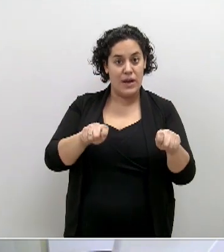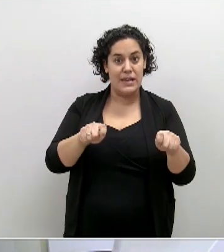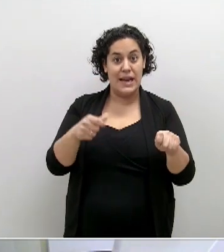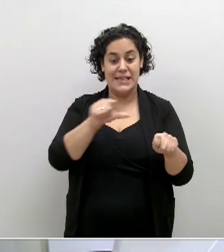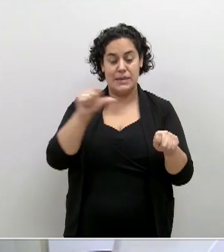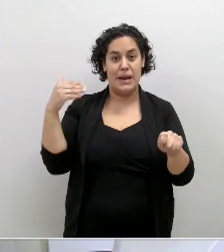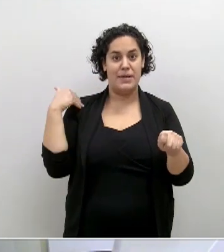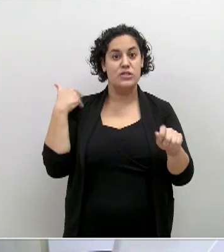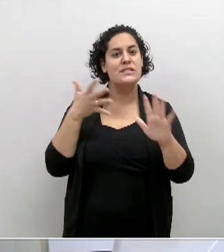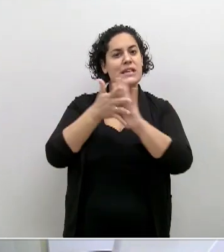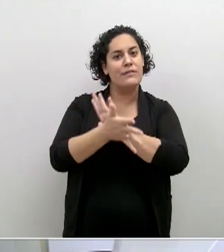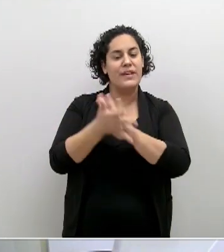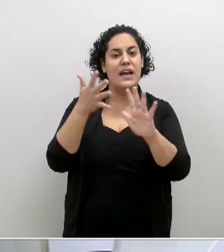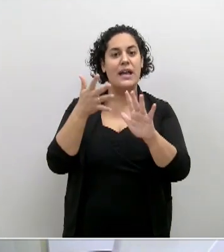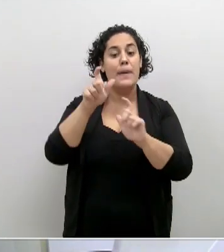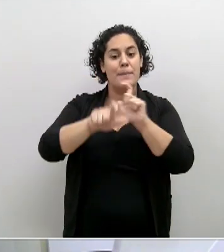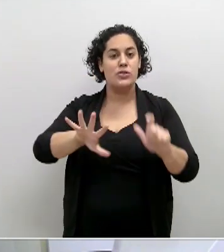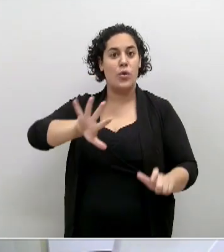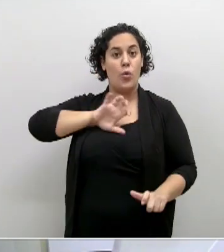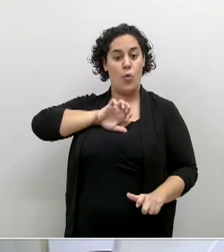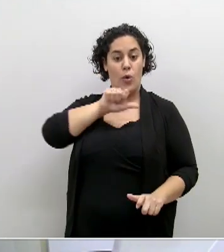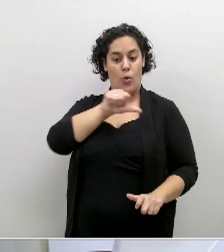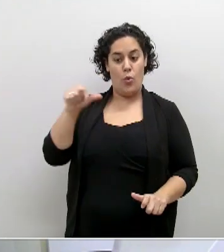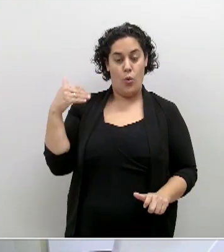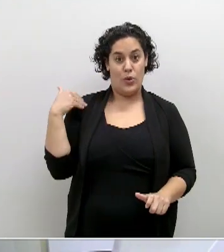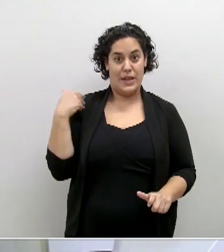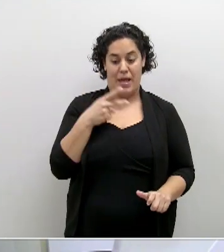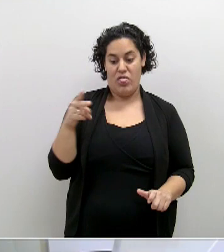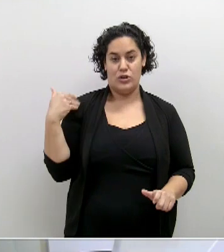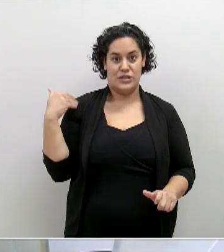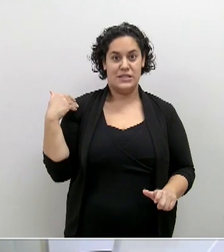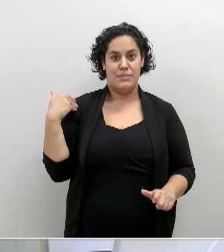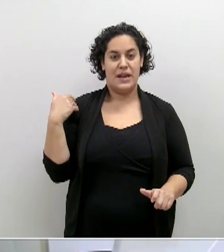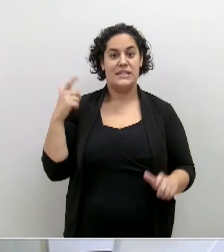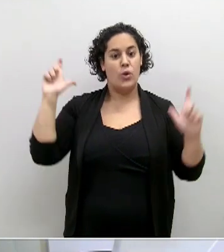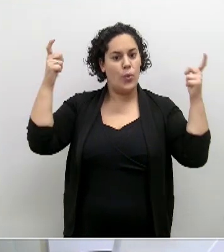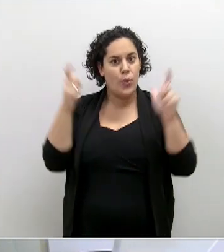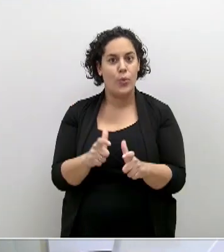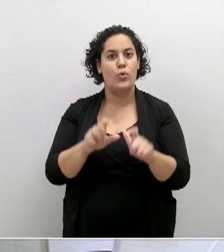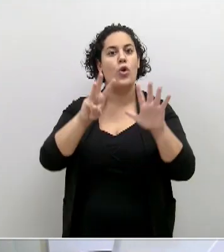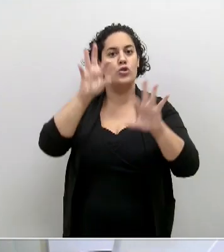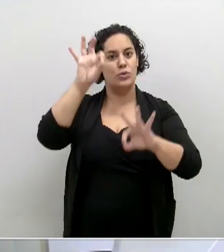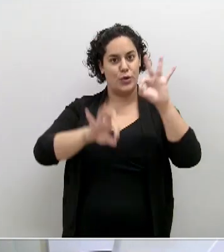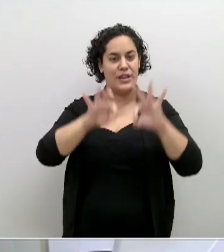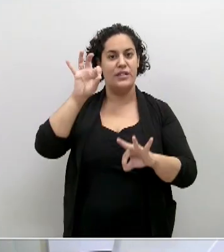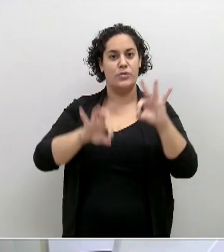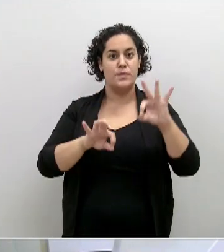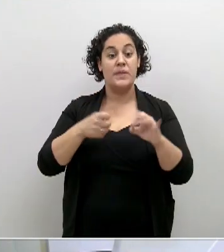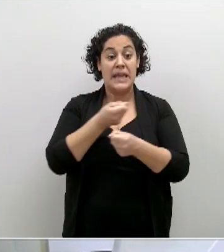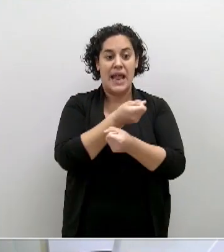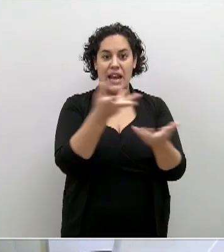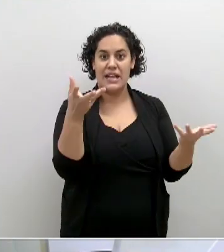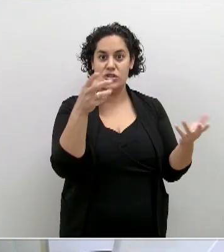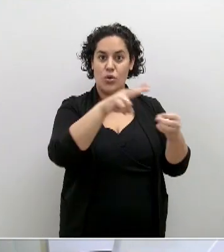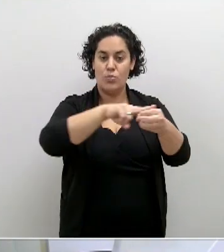se ha visto una reducción de casos entre la última semana y la penúltima de un 8%, mientras que el resto de municipios de la